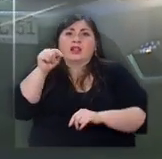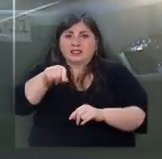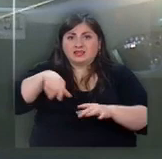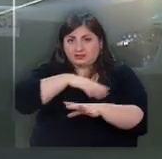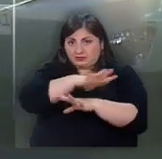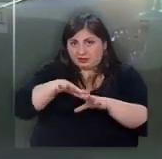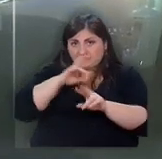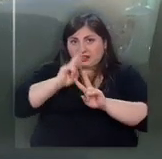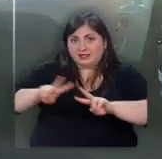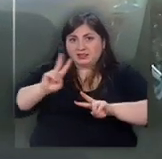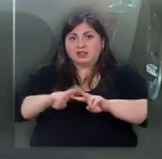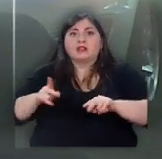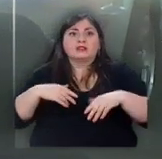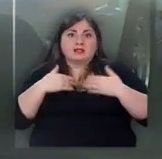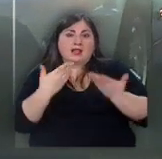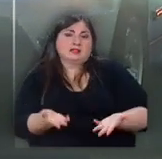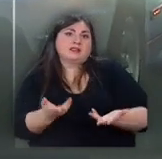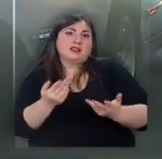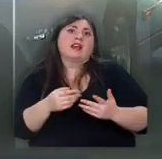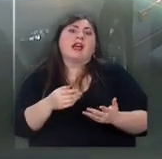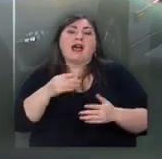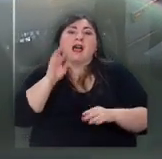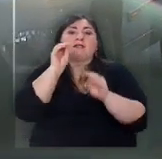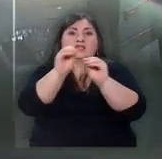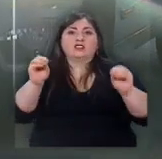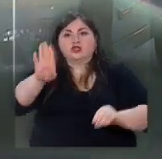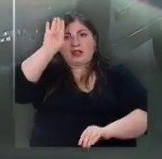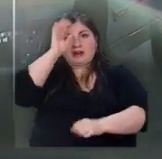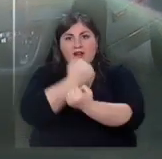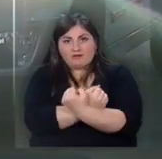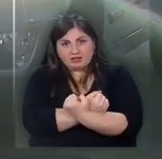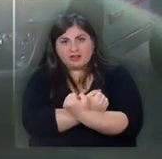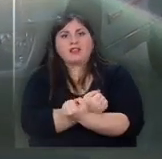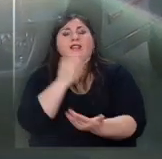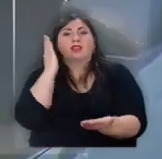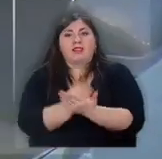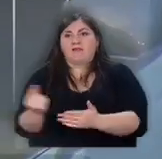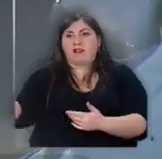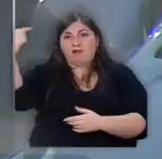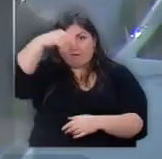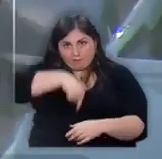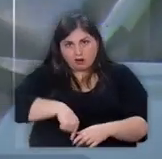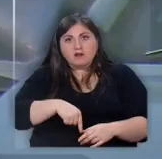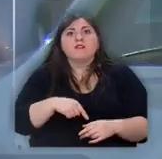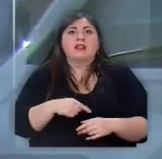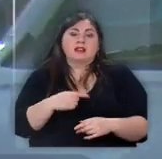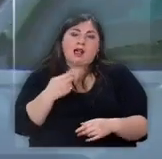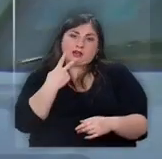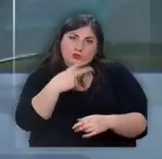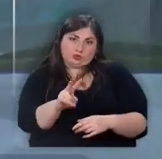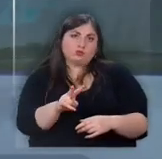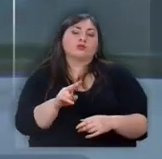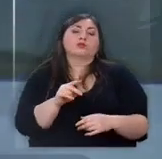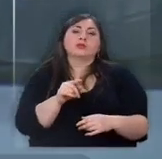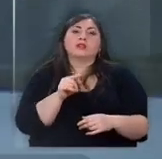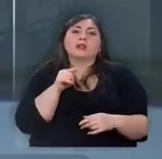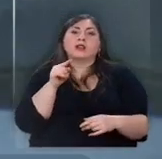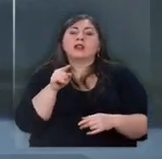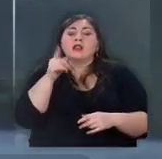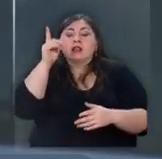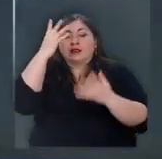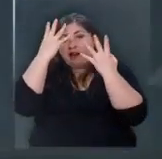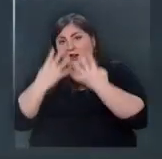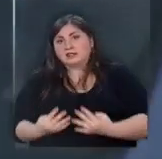les ha establecido? Se dará entonces aviso a carabineros y deberán volver a sus respectivos recintos penitenciarios para cumplir